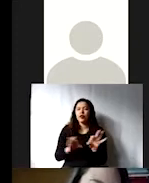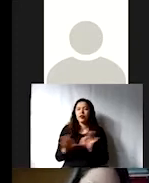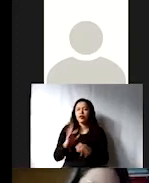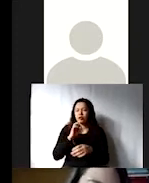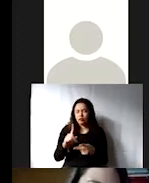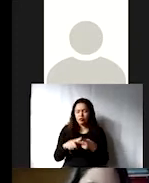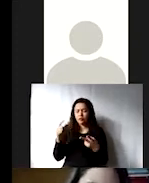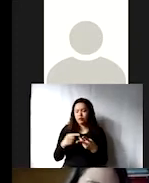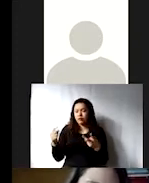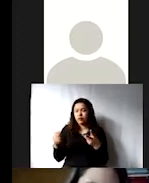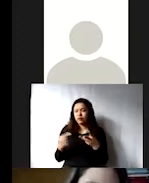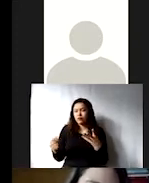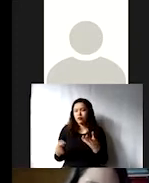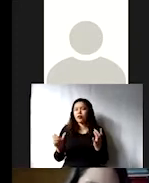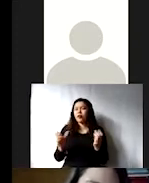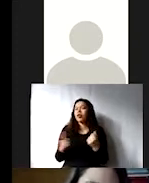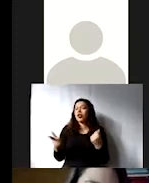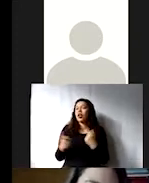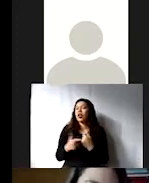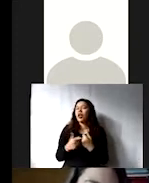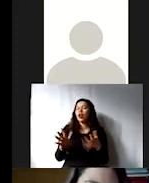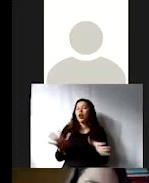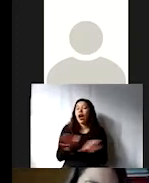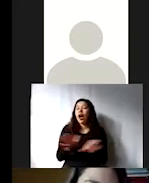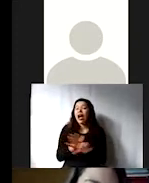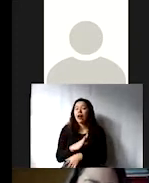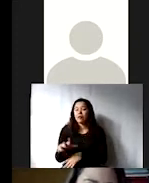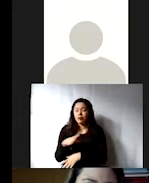laborales, en fin, algo que muestre que hubo un cambio, un impacto.